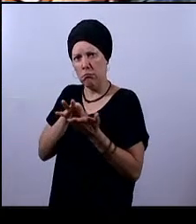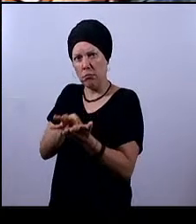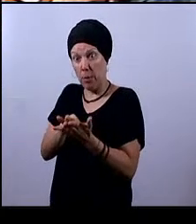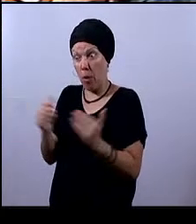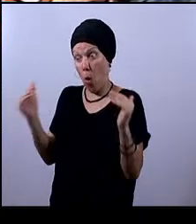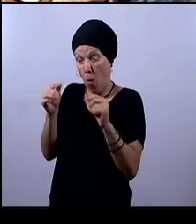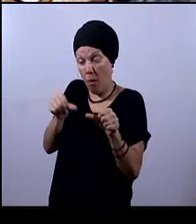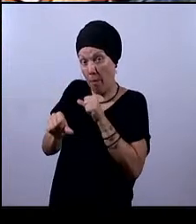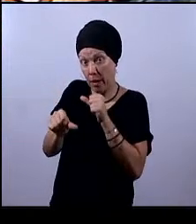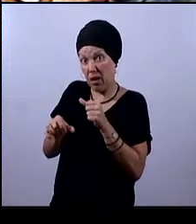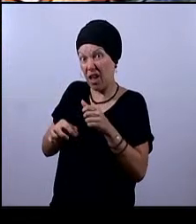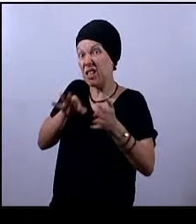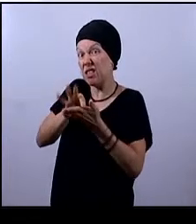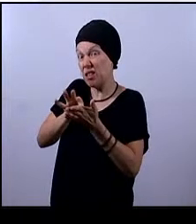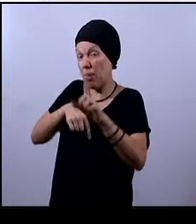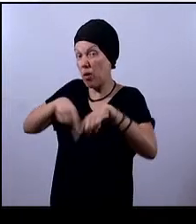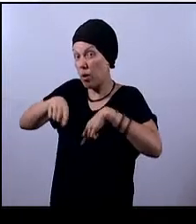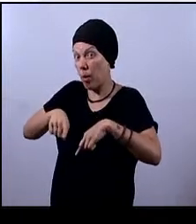del jueves.